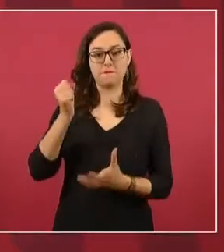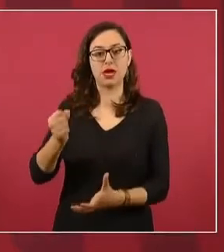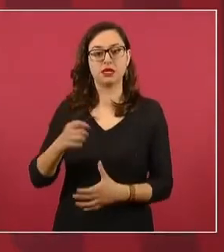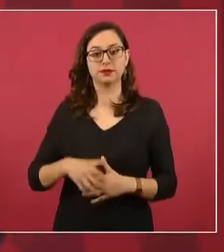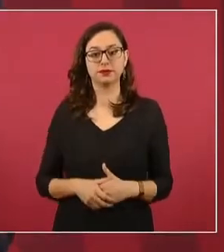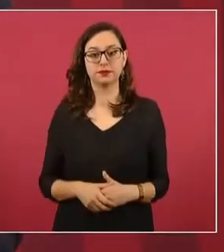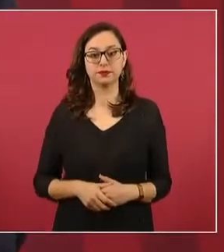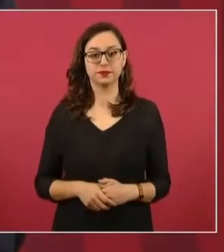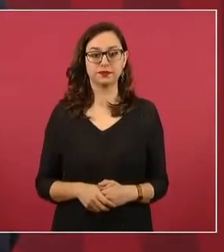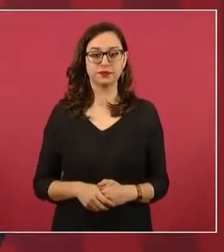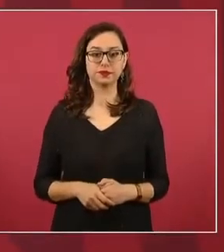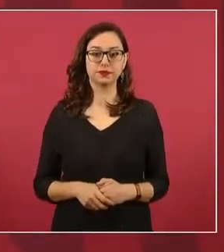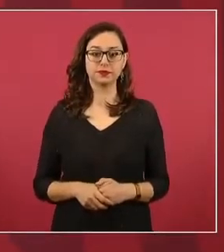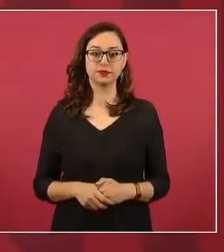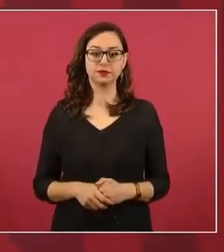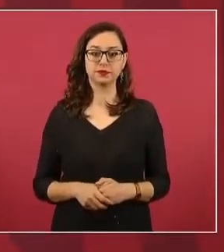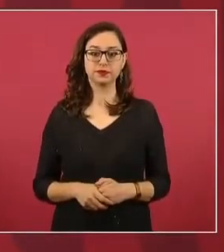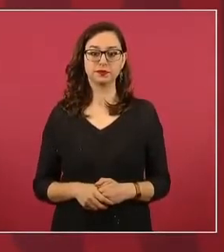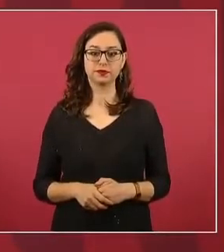Hay que agregar